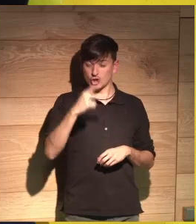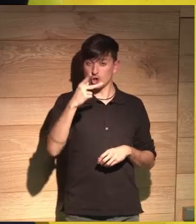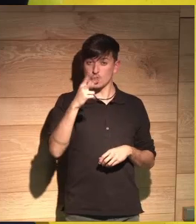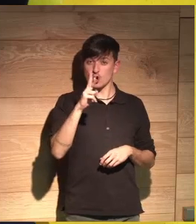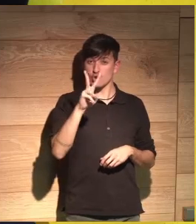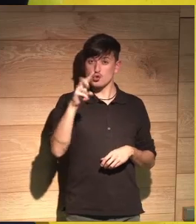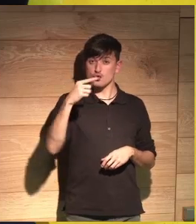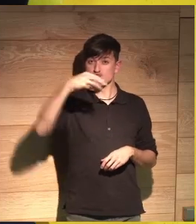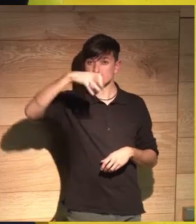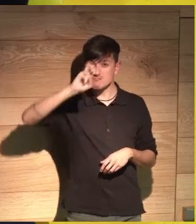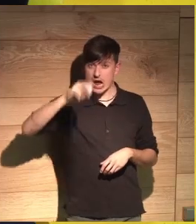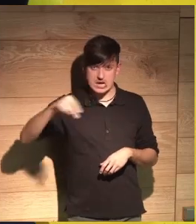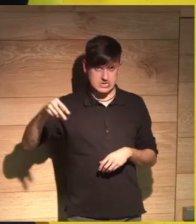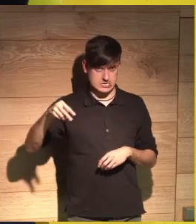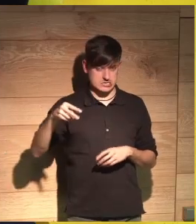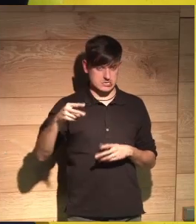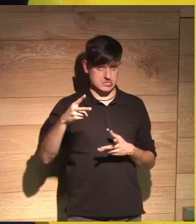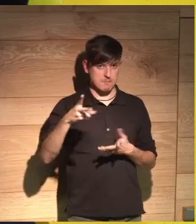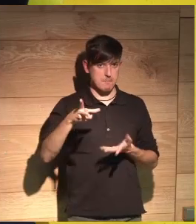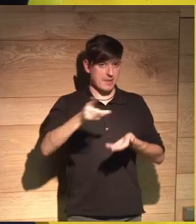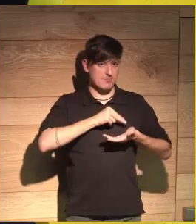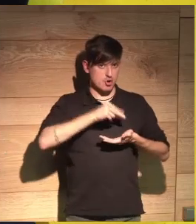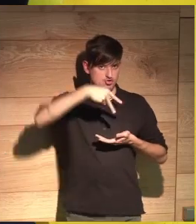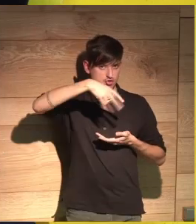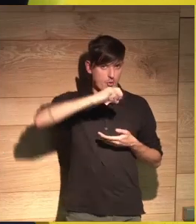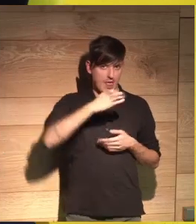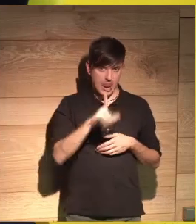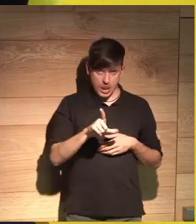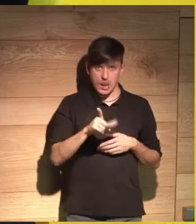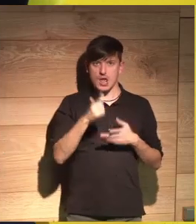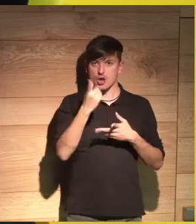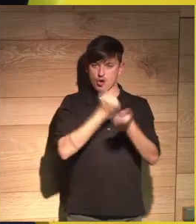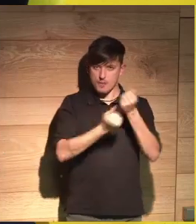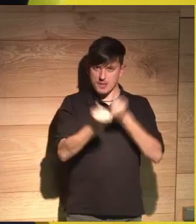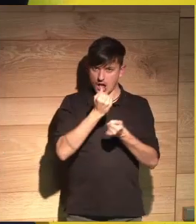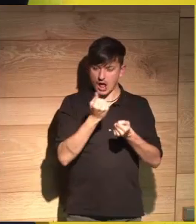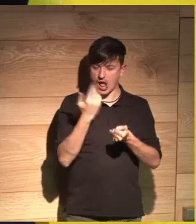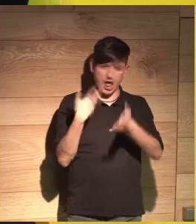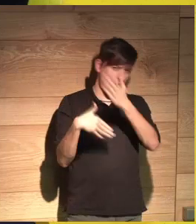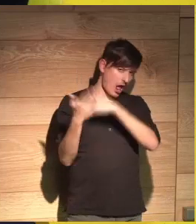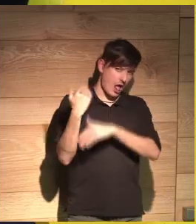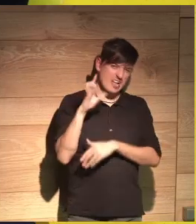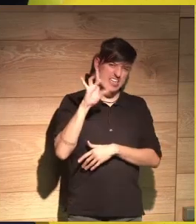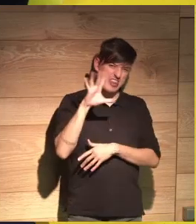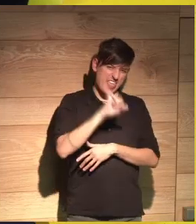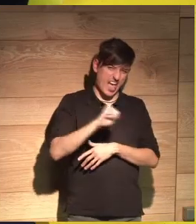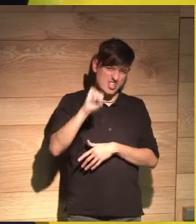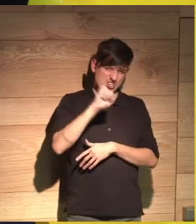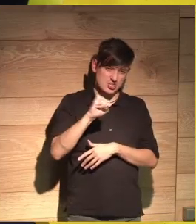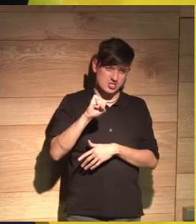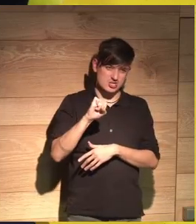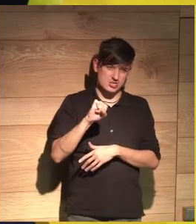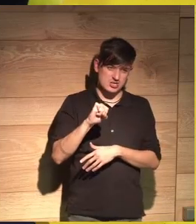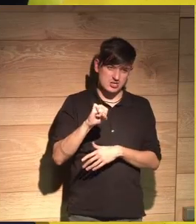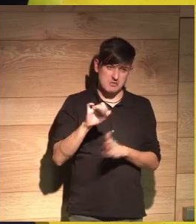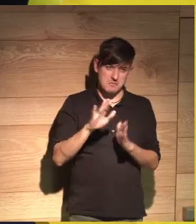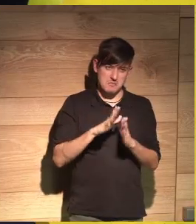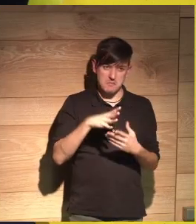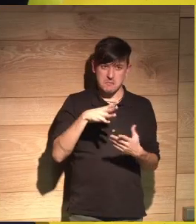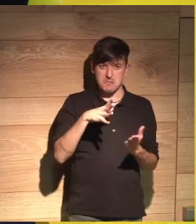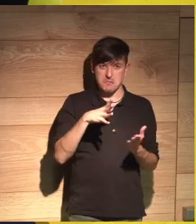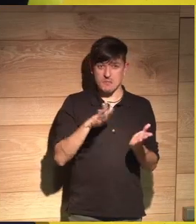tomó el nobel de economía paul krugman hay un papel de hace como 15 años en un jornal en el jornal